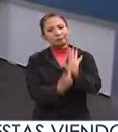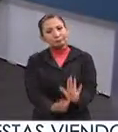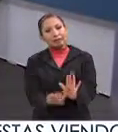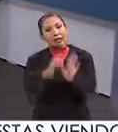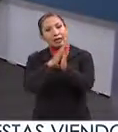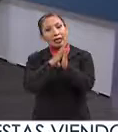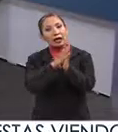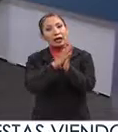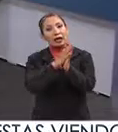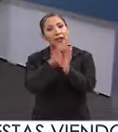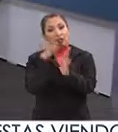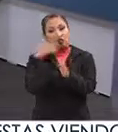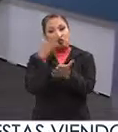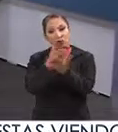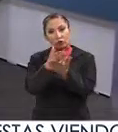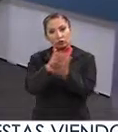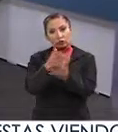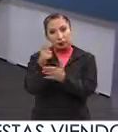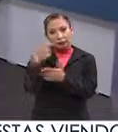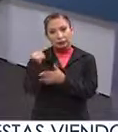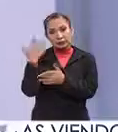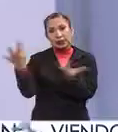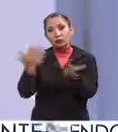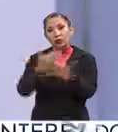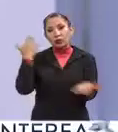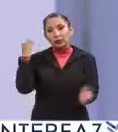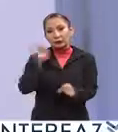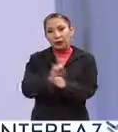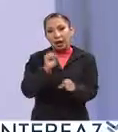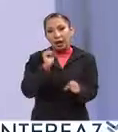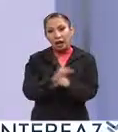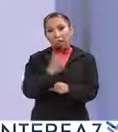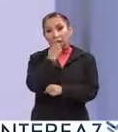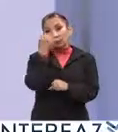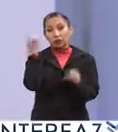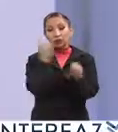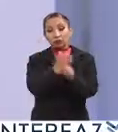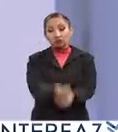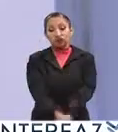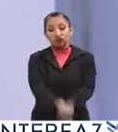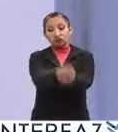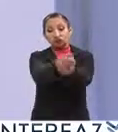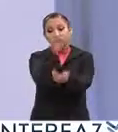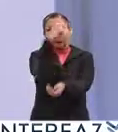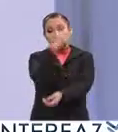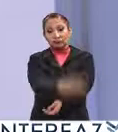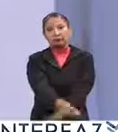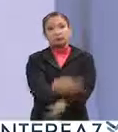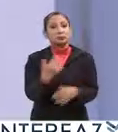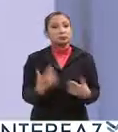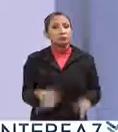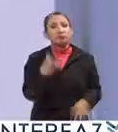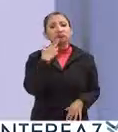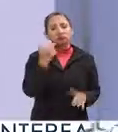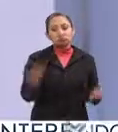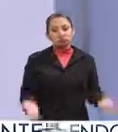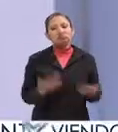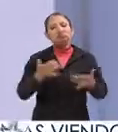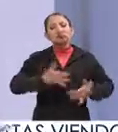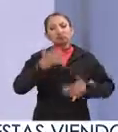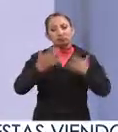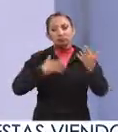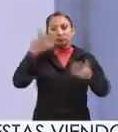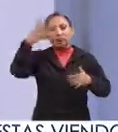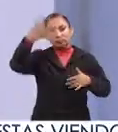presentación del libro en la cual estuvimos presentes, que se llevó a cabo la semana pasada, 100 años de voleibol en México, creo que servirá de inspiración para